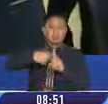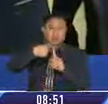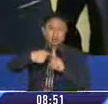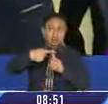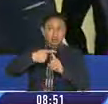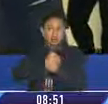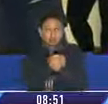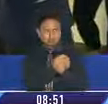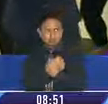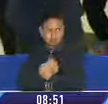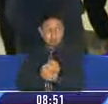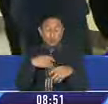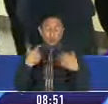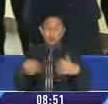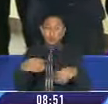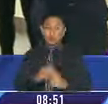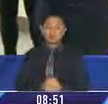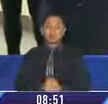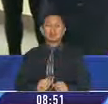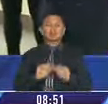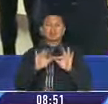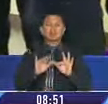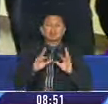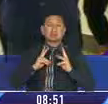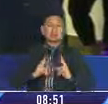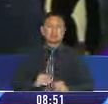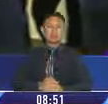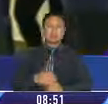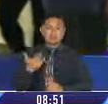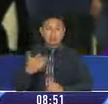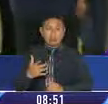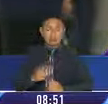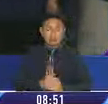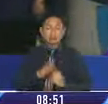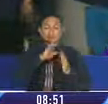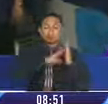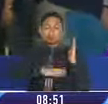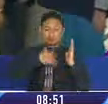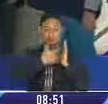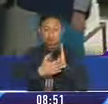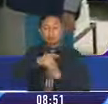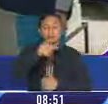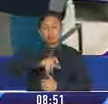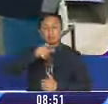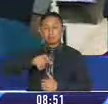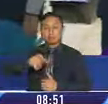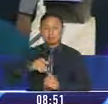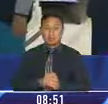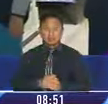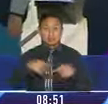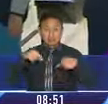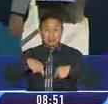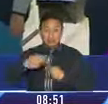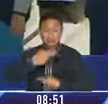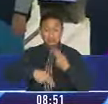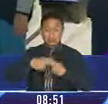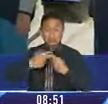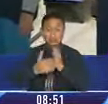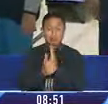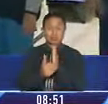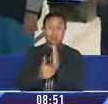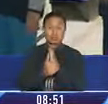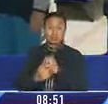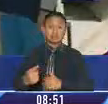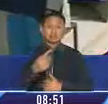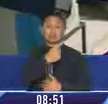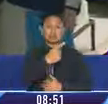es increíble. Con la Secretaría de Salud estamos ya programando el cronograma para que la ciudadanía y así como los comerciantes se capaciten en este